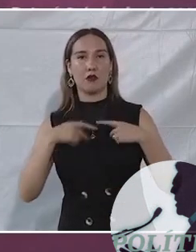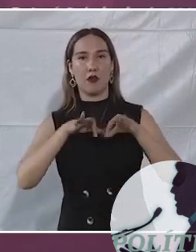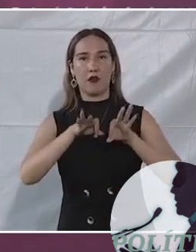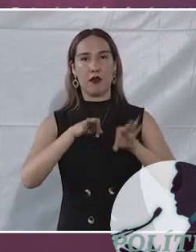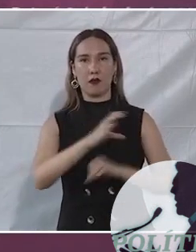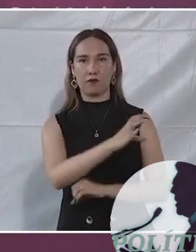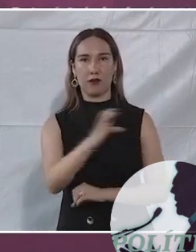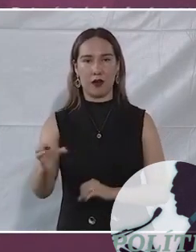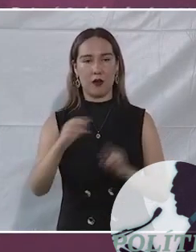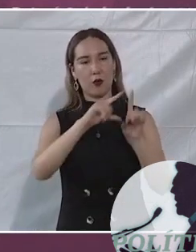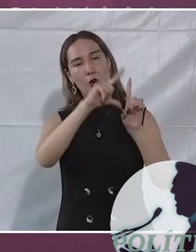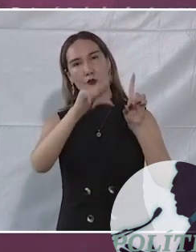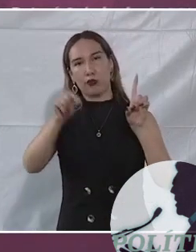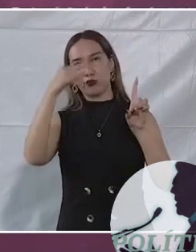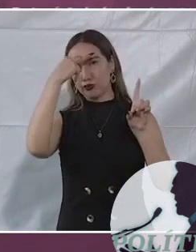país que están